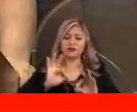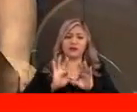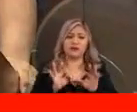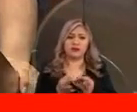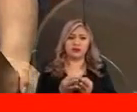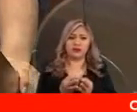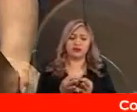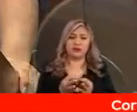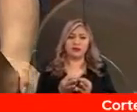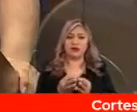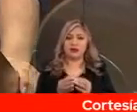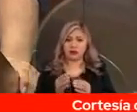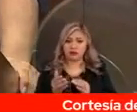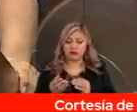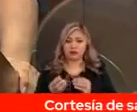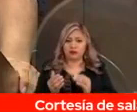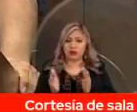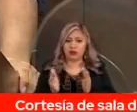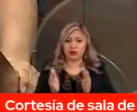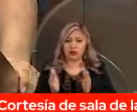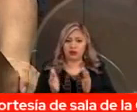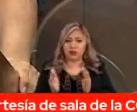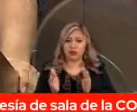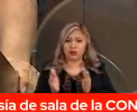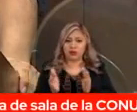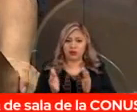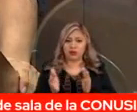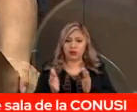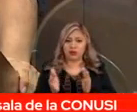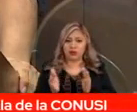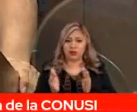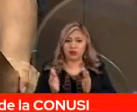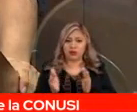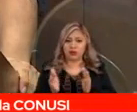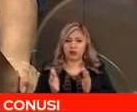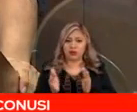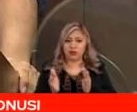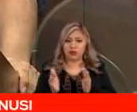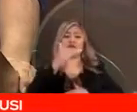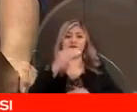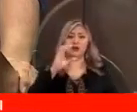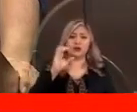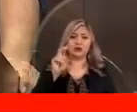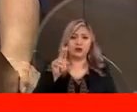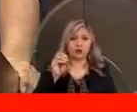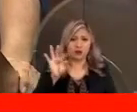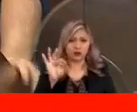Aumento de la edad de jubilación, aumento de las cuotas, aumento del pago de la densidad de cuotas,